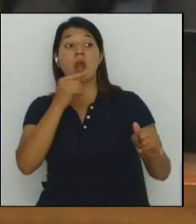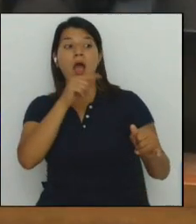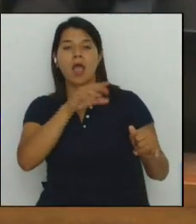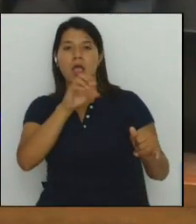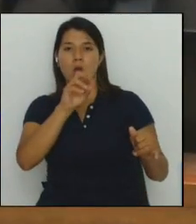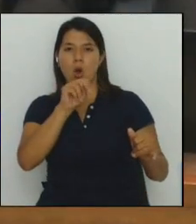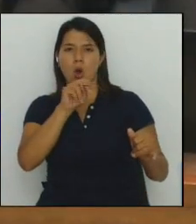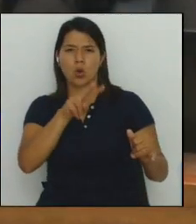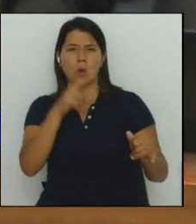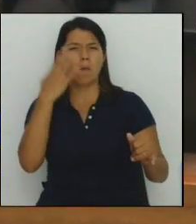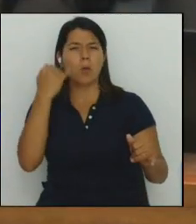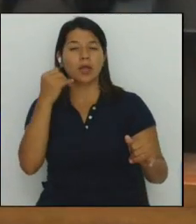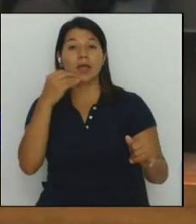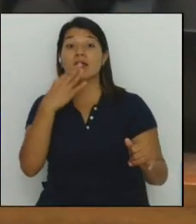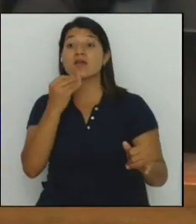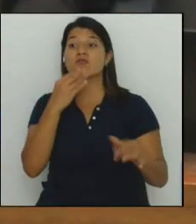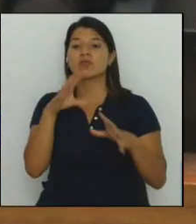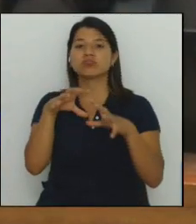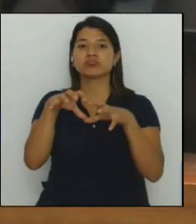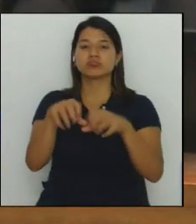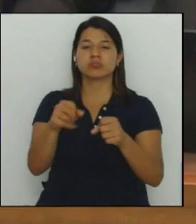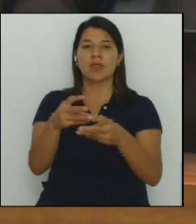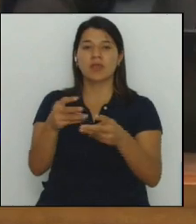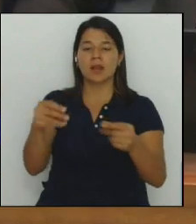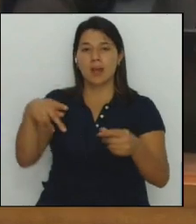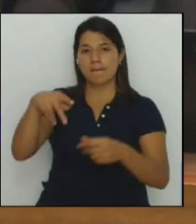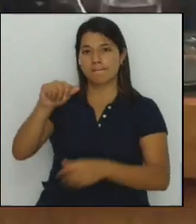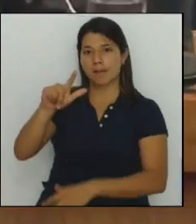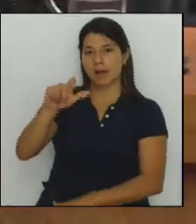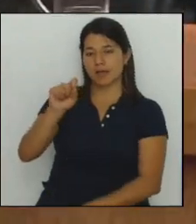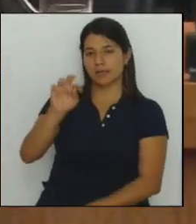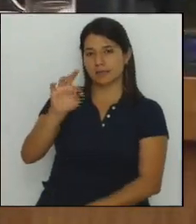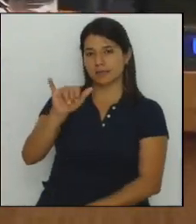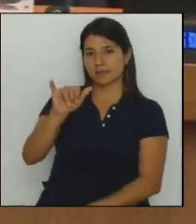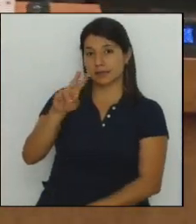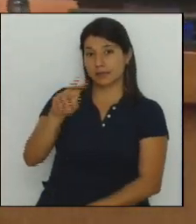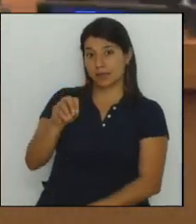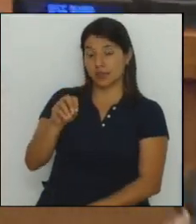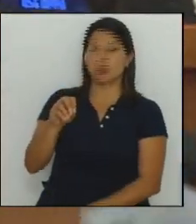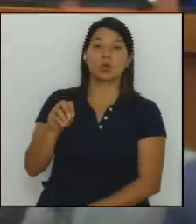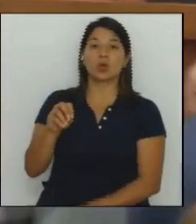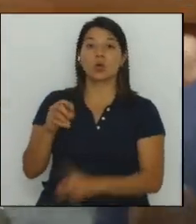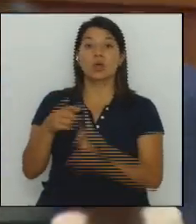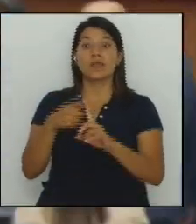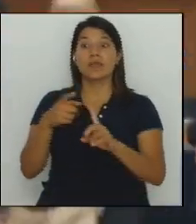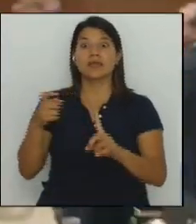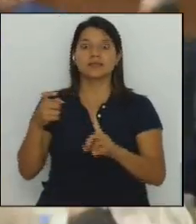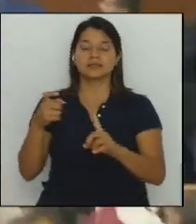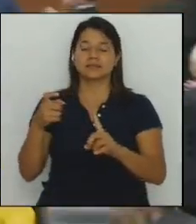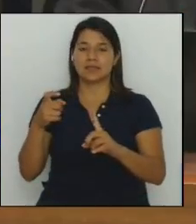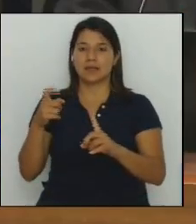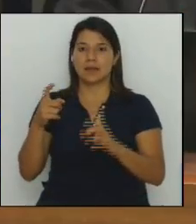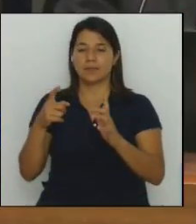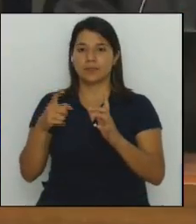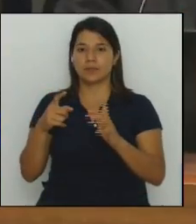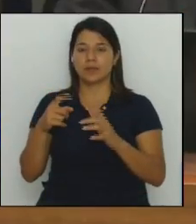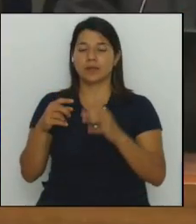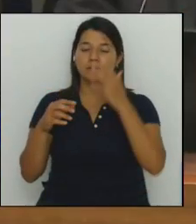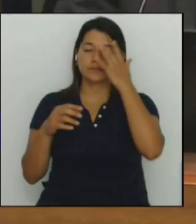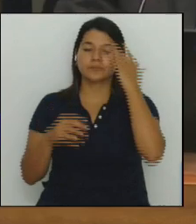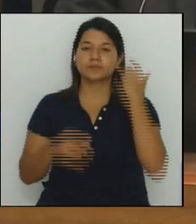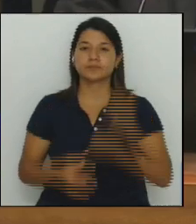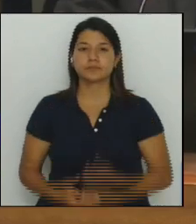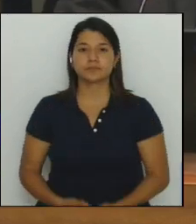en el 75 aniversario del éxodo palestino en 1948, llamado la Nakba.